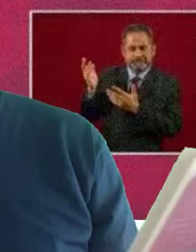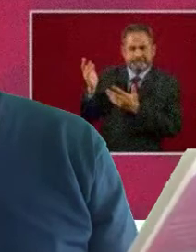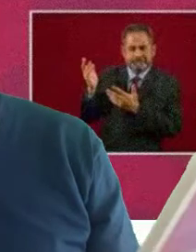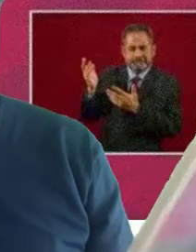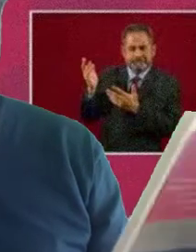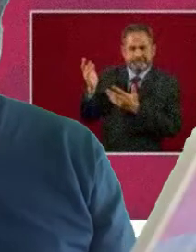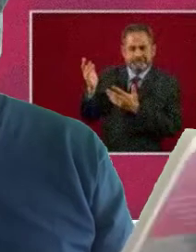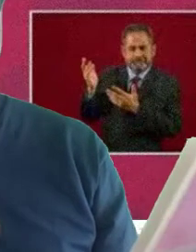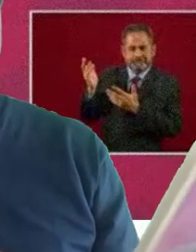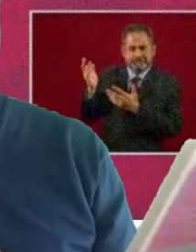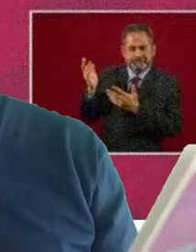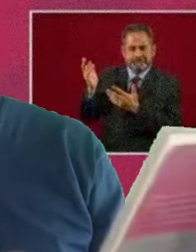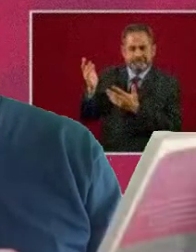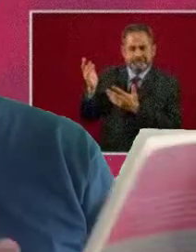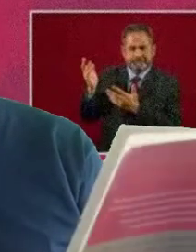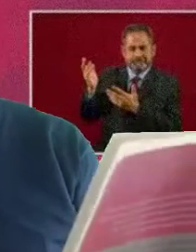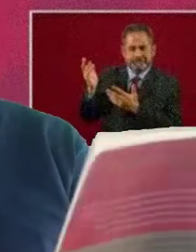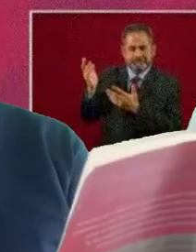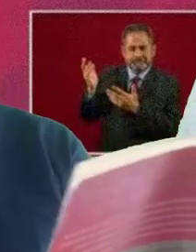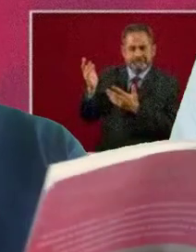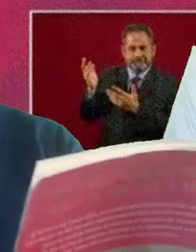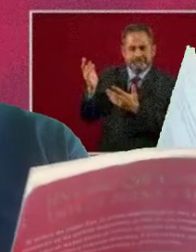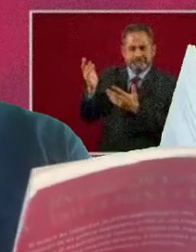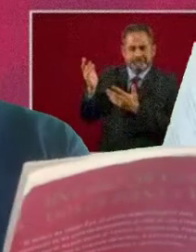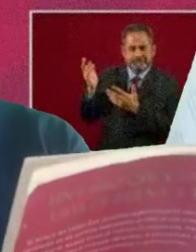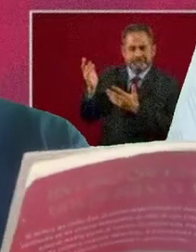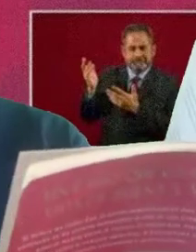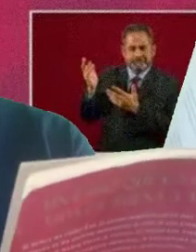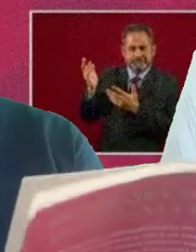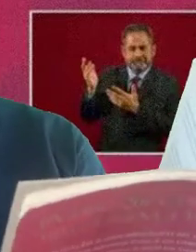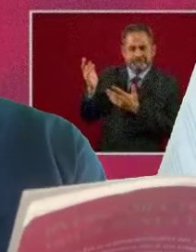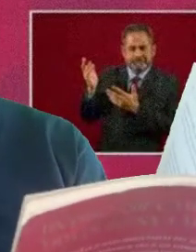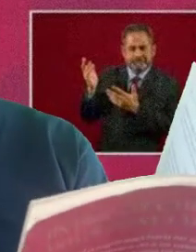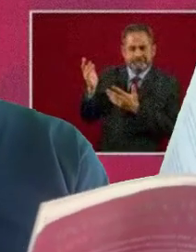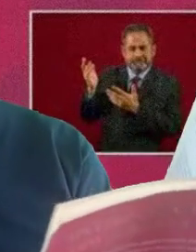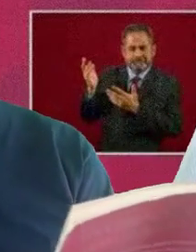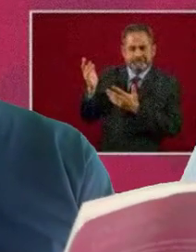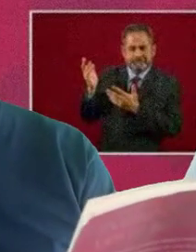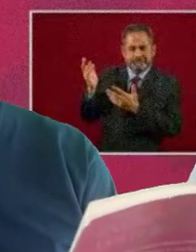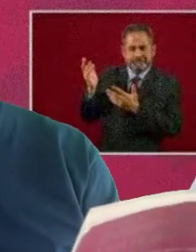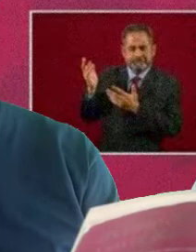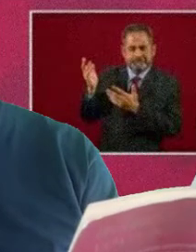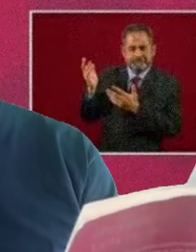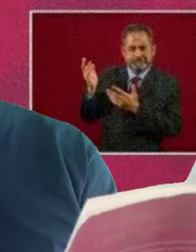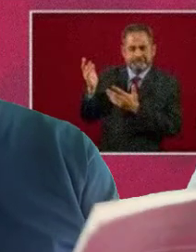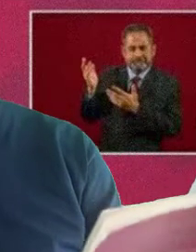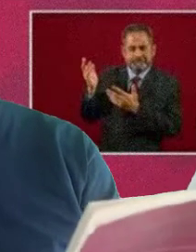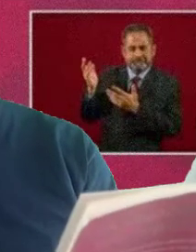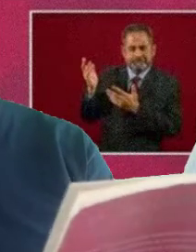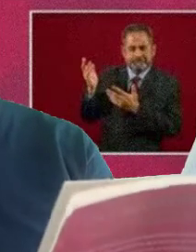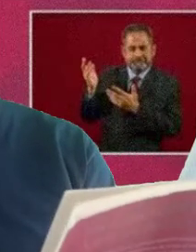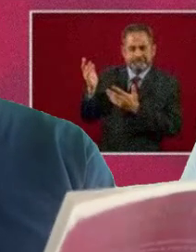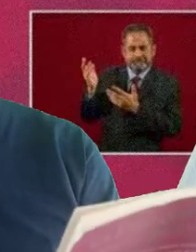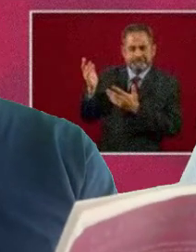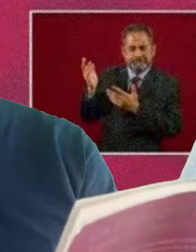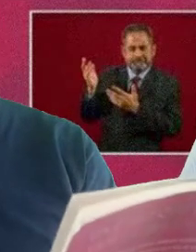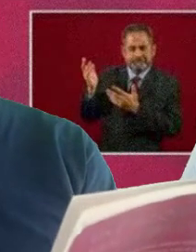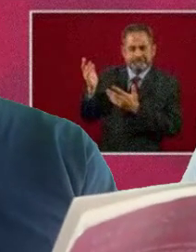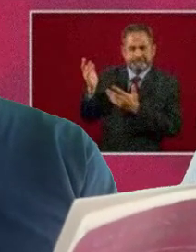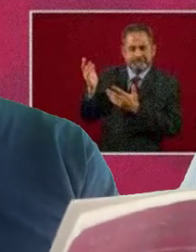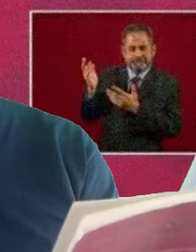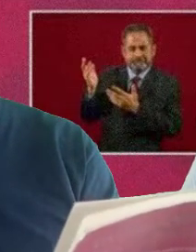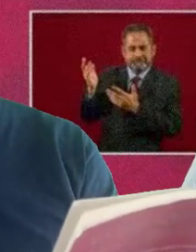no un daño normal me entienden bueno los líderes son impacientes por naturaleza este es el avance con la